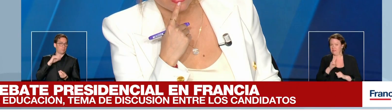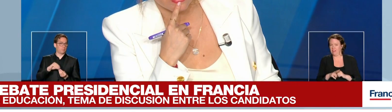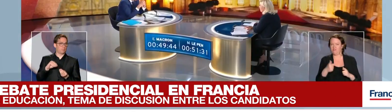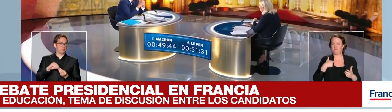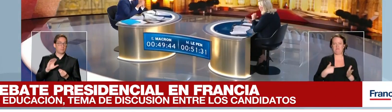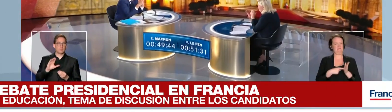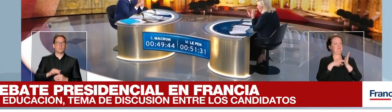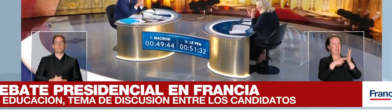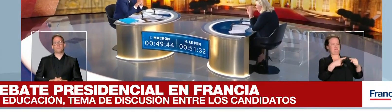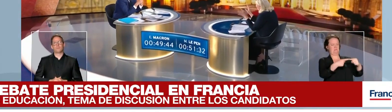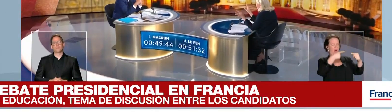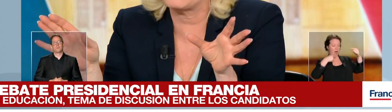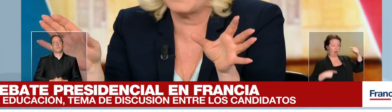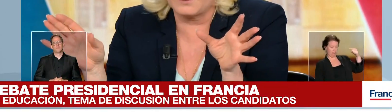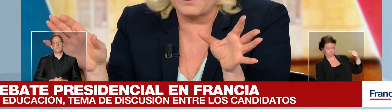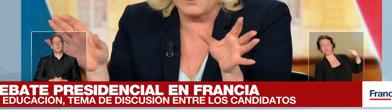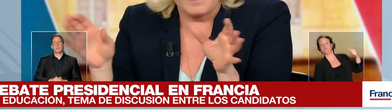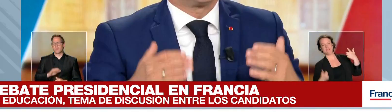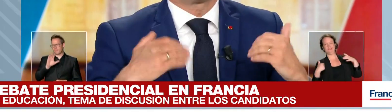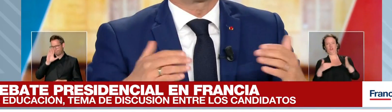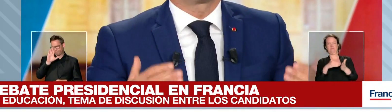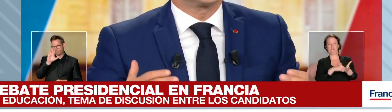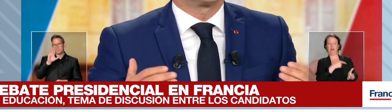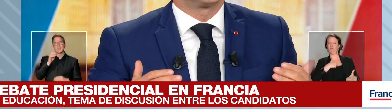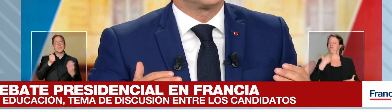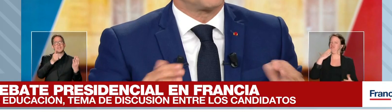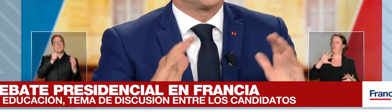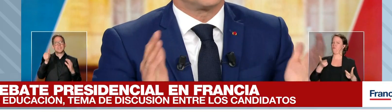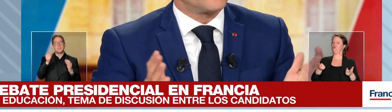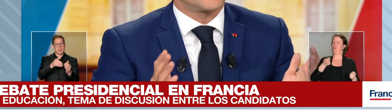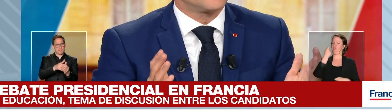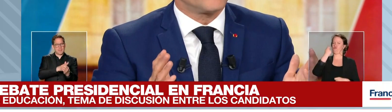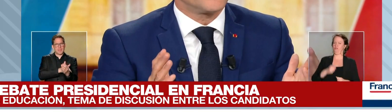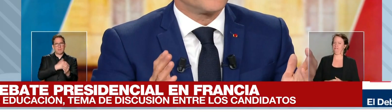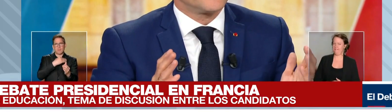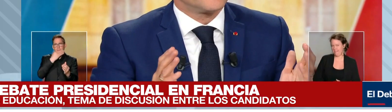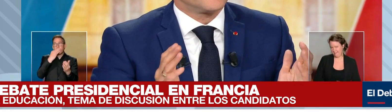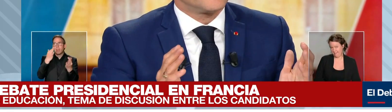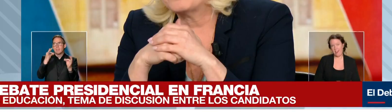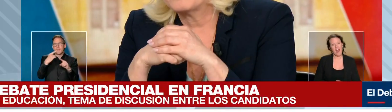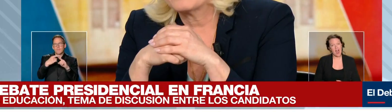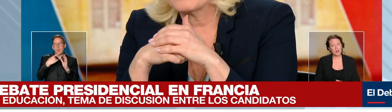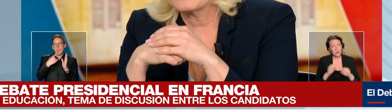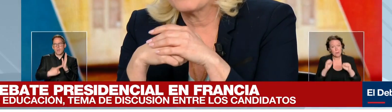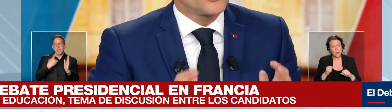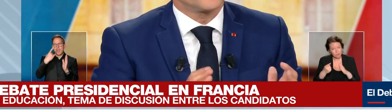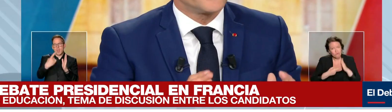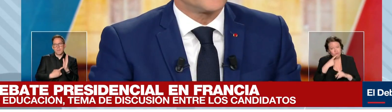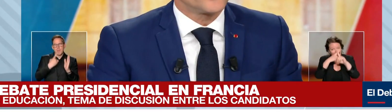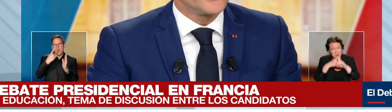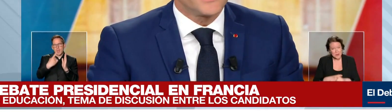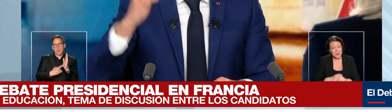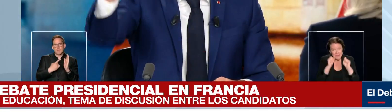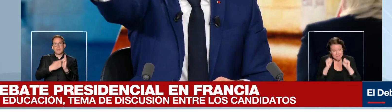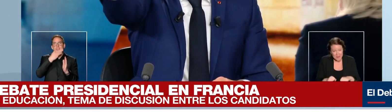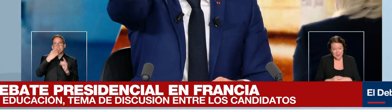esto. Con 5.000 millones de euros de ayuda, los 600.000 millones. De deuda. Sí, se puede.